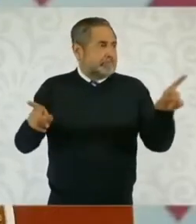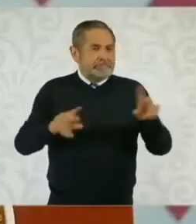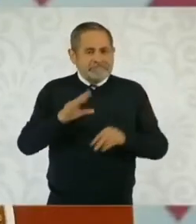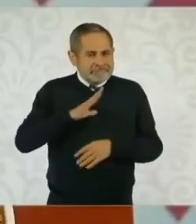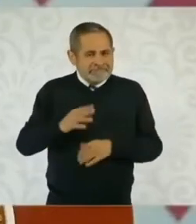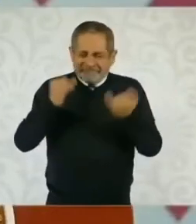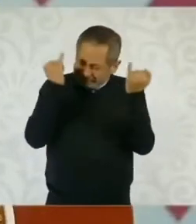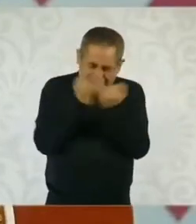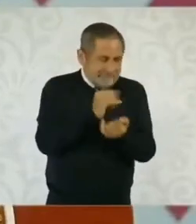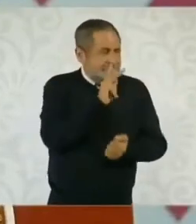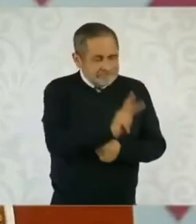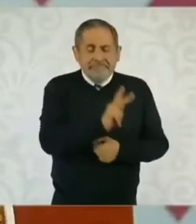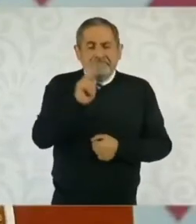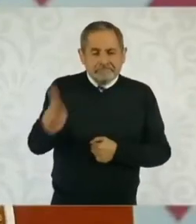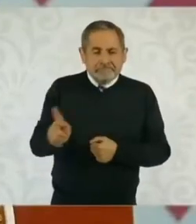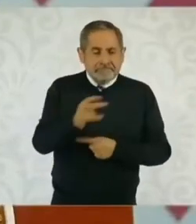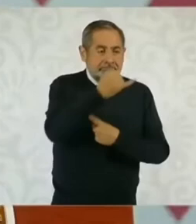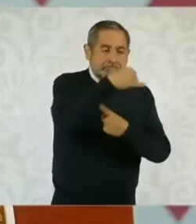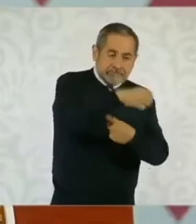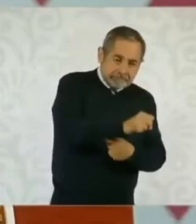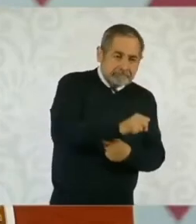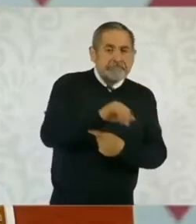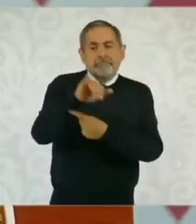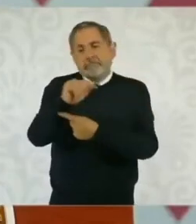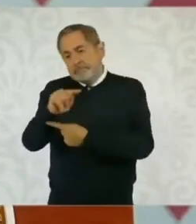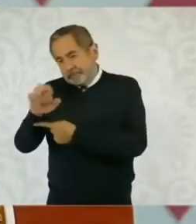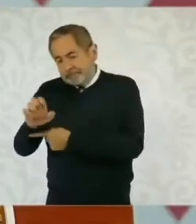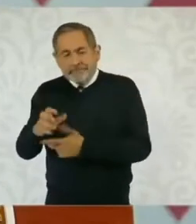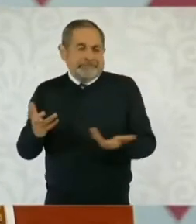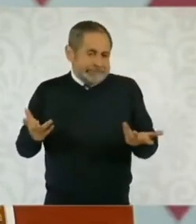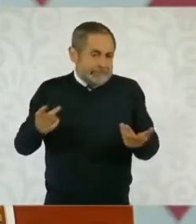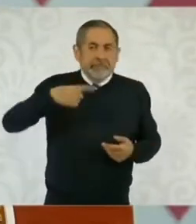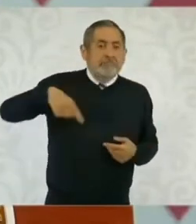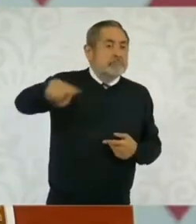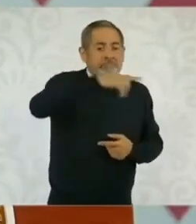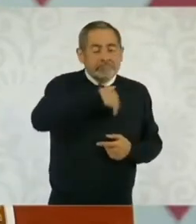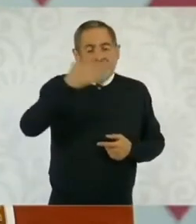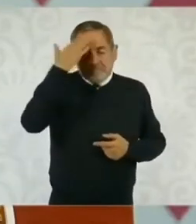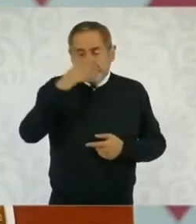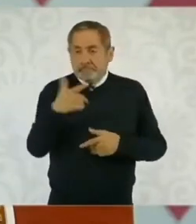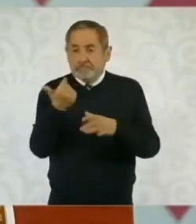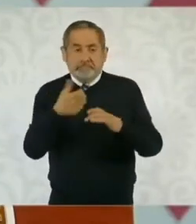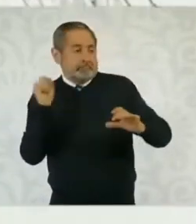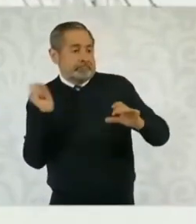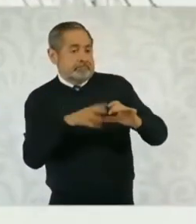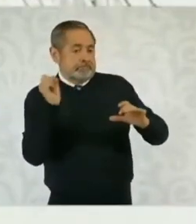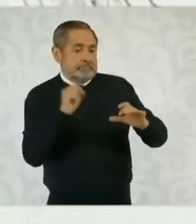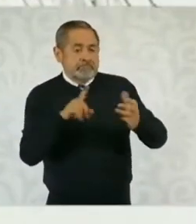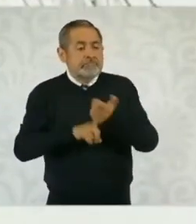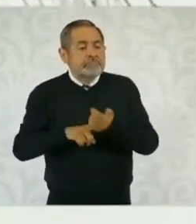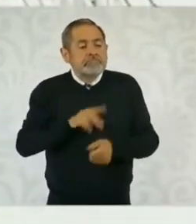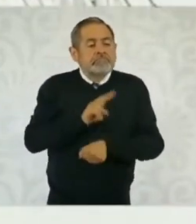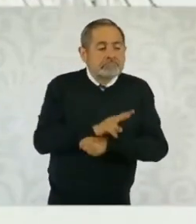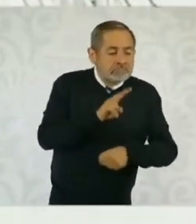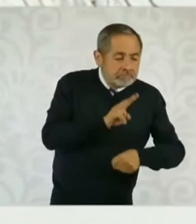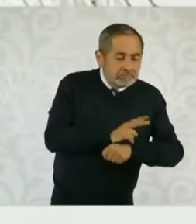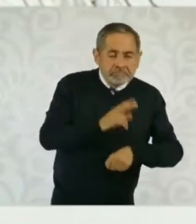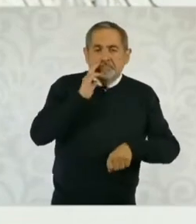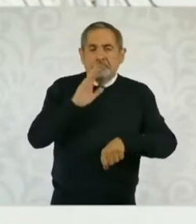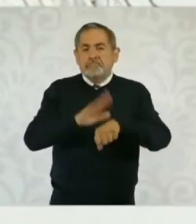manera. Entonces ahora las y los trabajadores pueden saber que sus fondos son auditables, va a